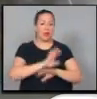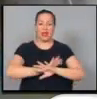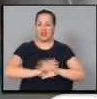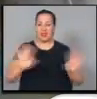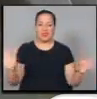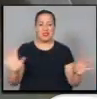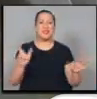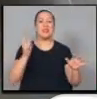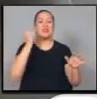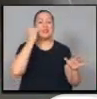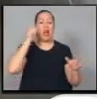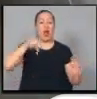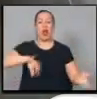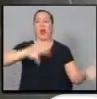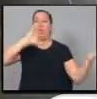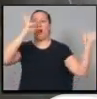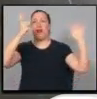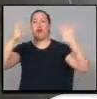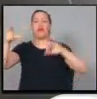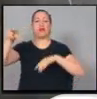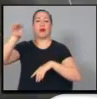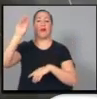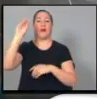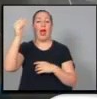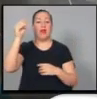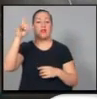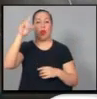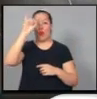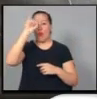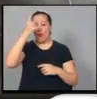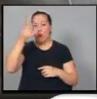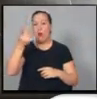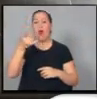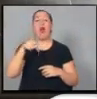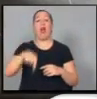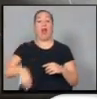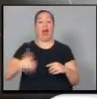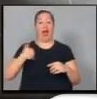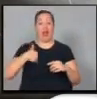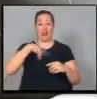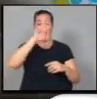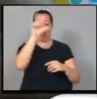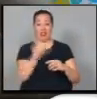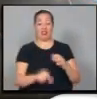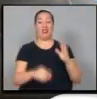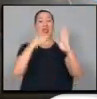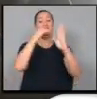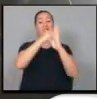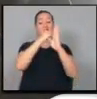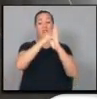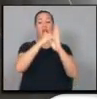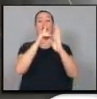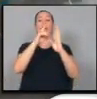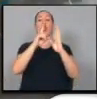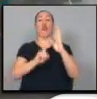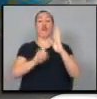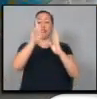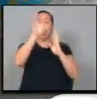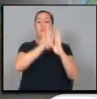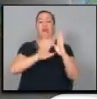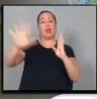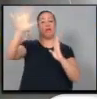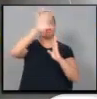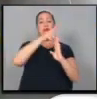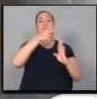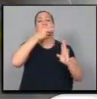Se metió en territorio de Uruguay, de Brasil y el territorio centro y norte de la Argentina presentan cielo prácticamente despejado. La tendencia